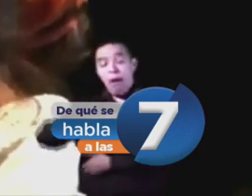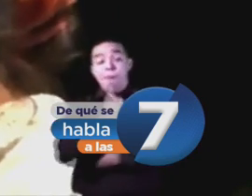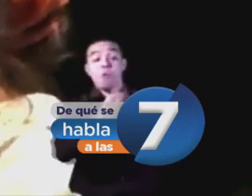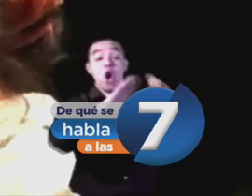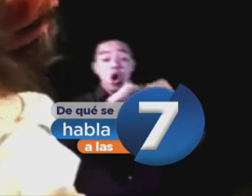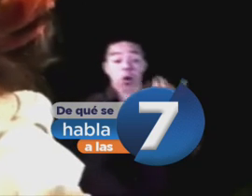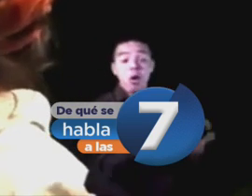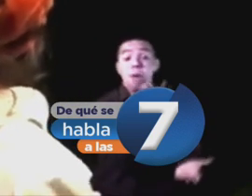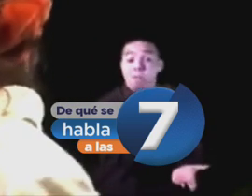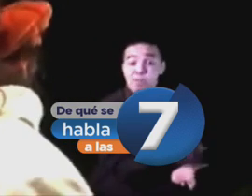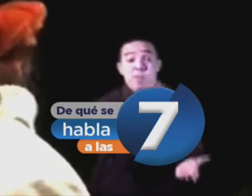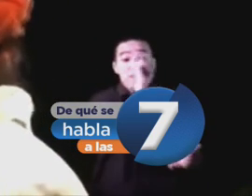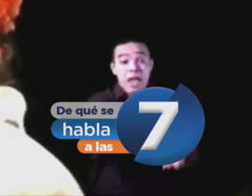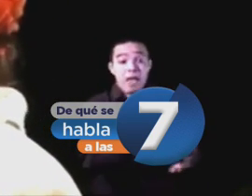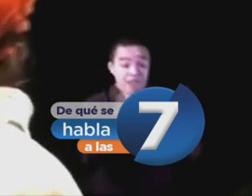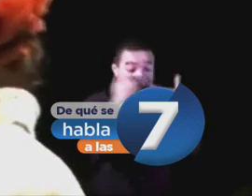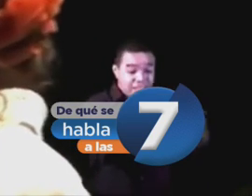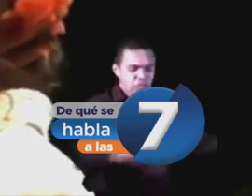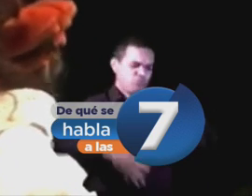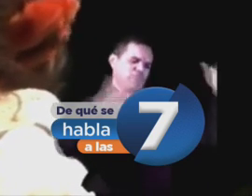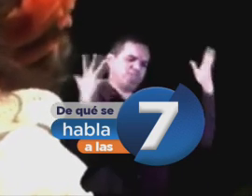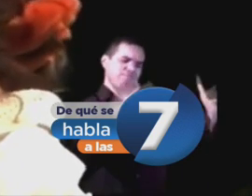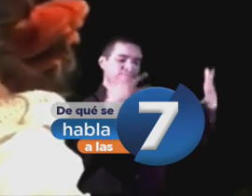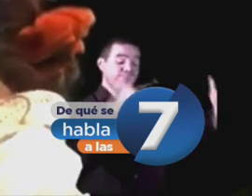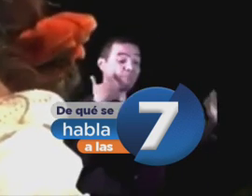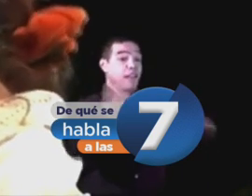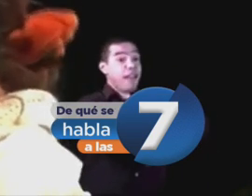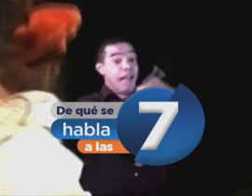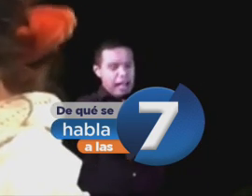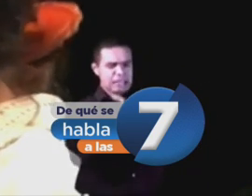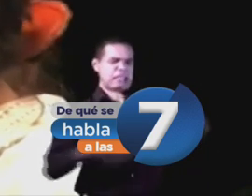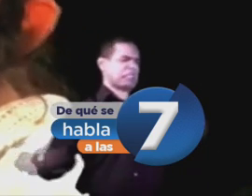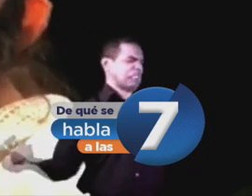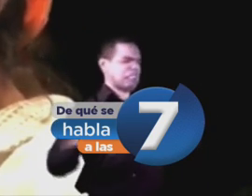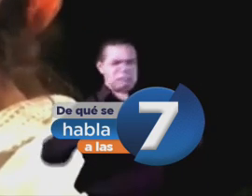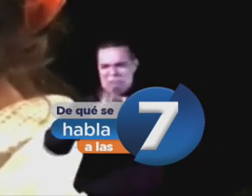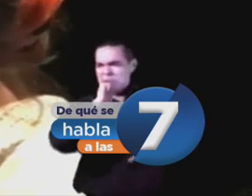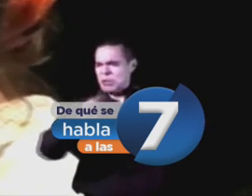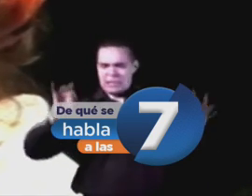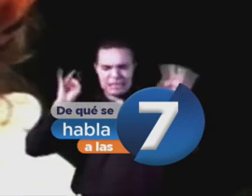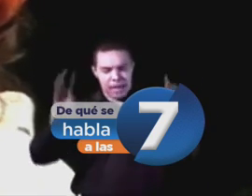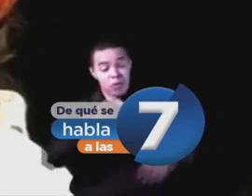las escuelas, para que ellos entiendan que a pesar de todo esto,